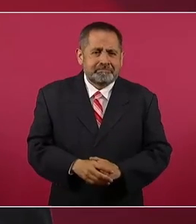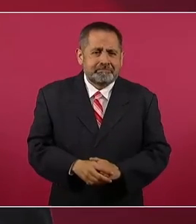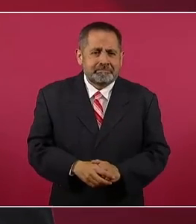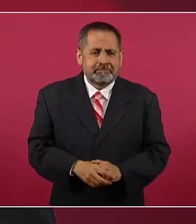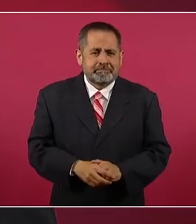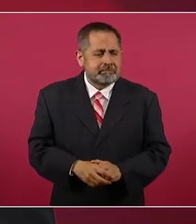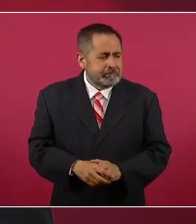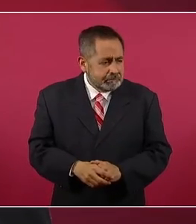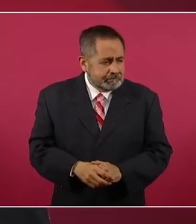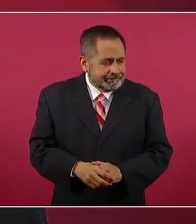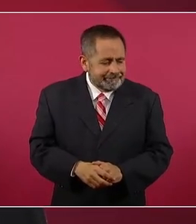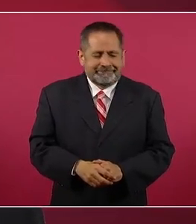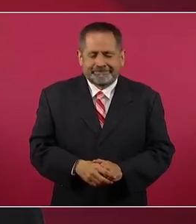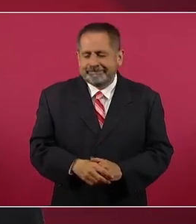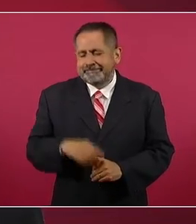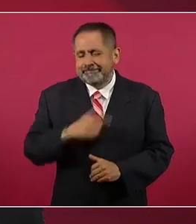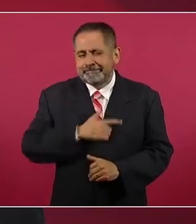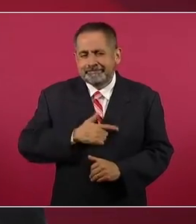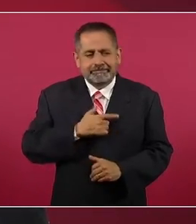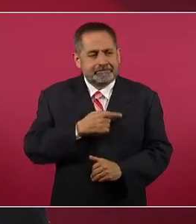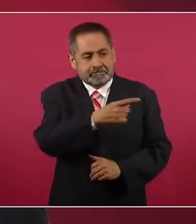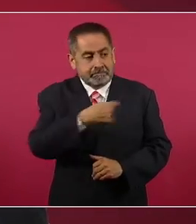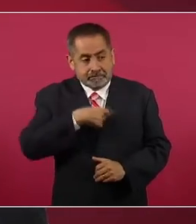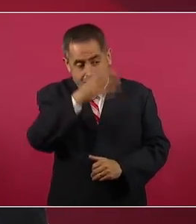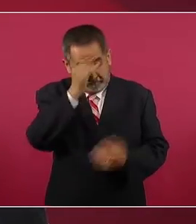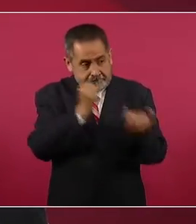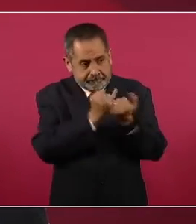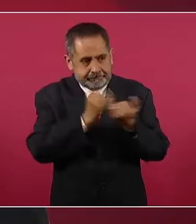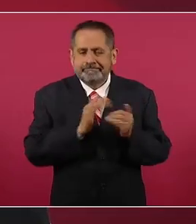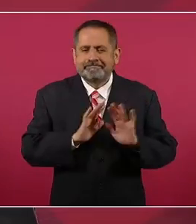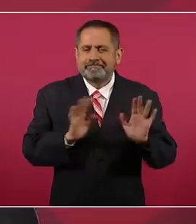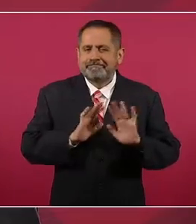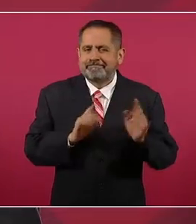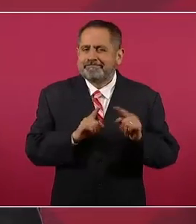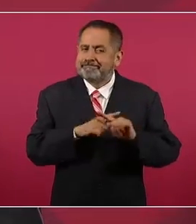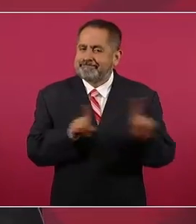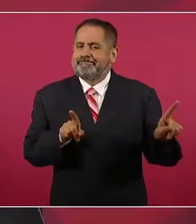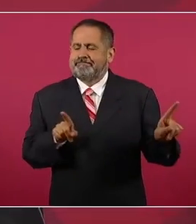y hasta me da gusto que no coincidamos.